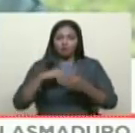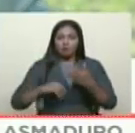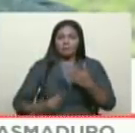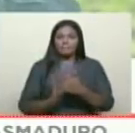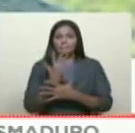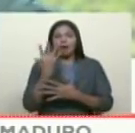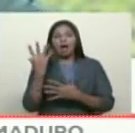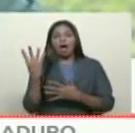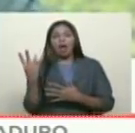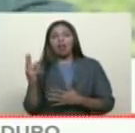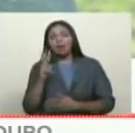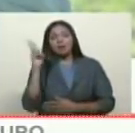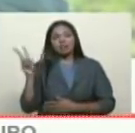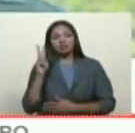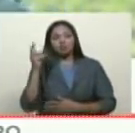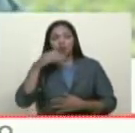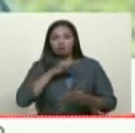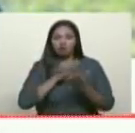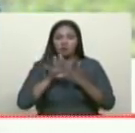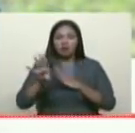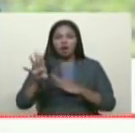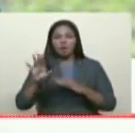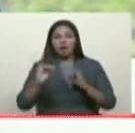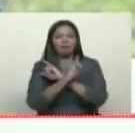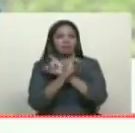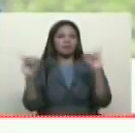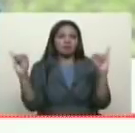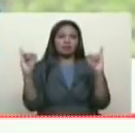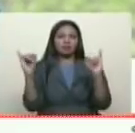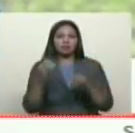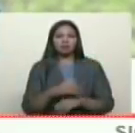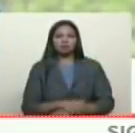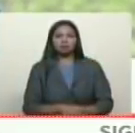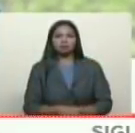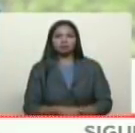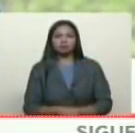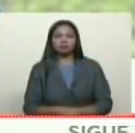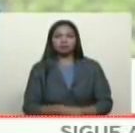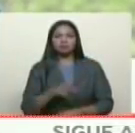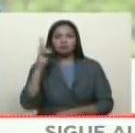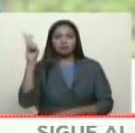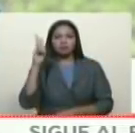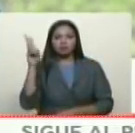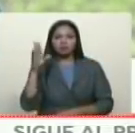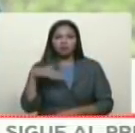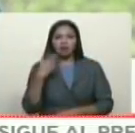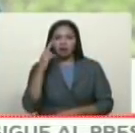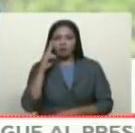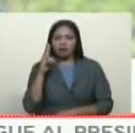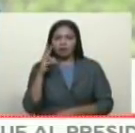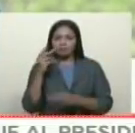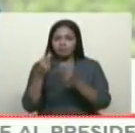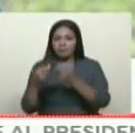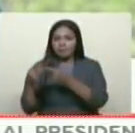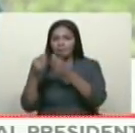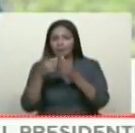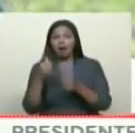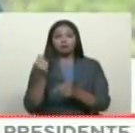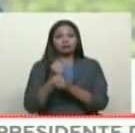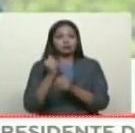la Venezuela soberana, independiente, la Venezuela que genera recursos con su